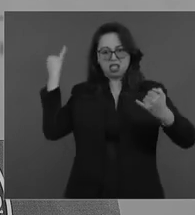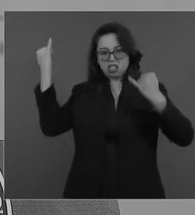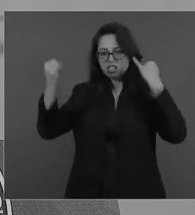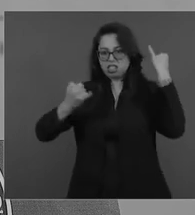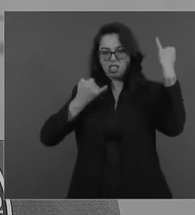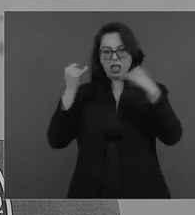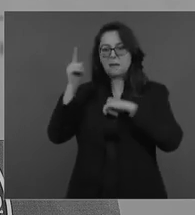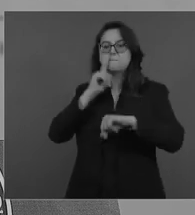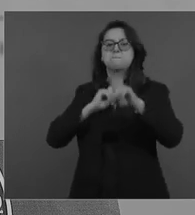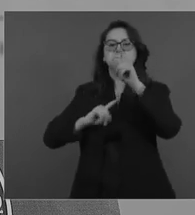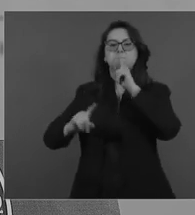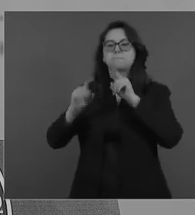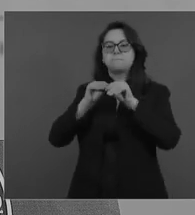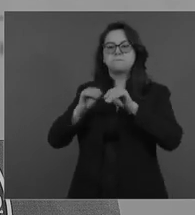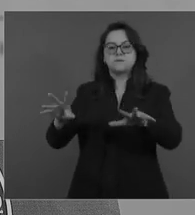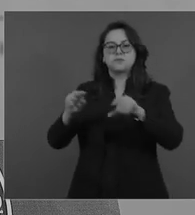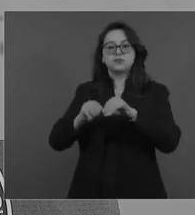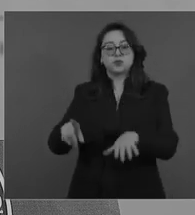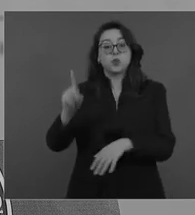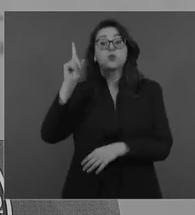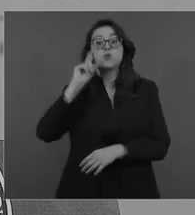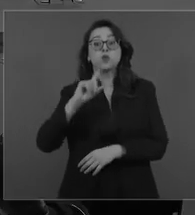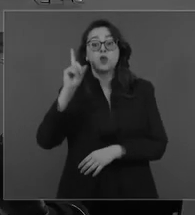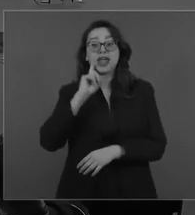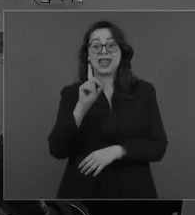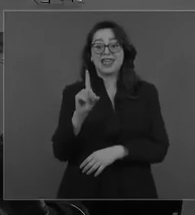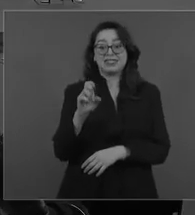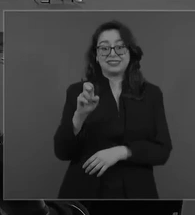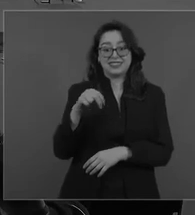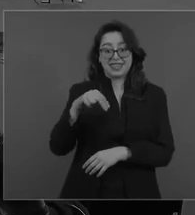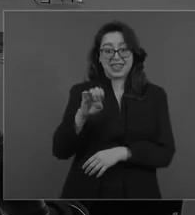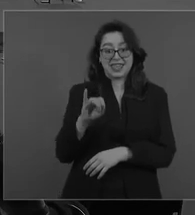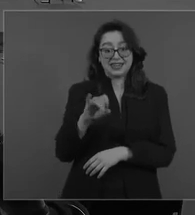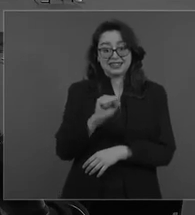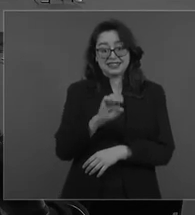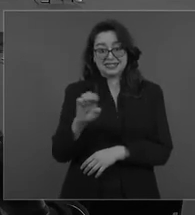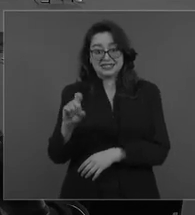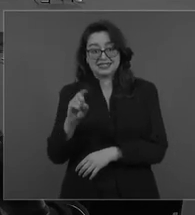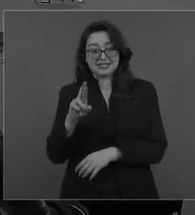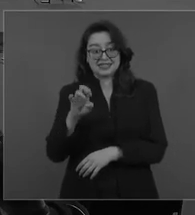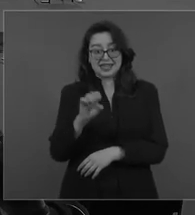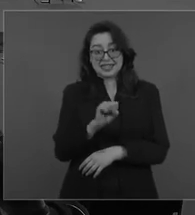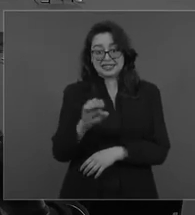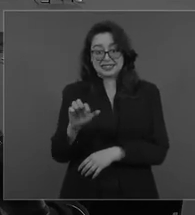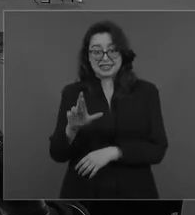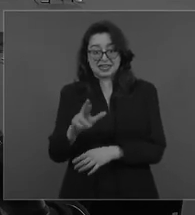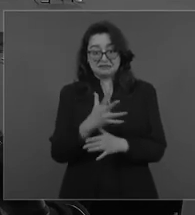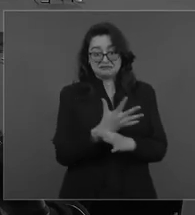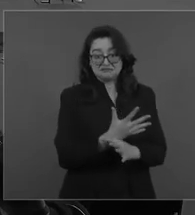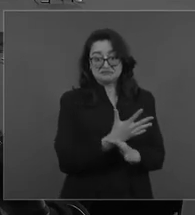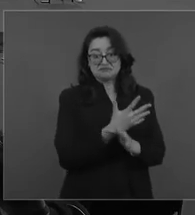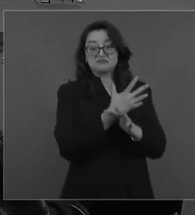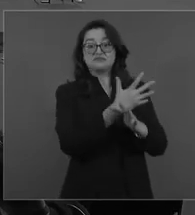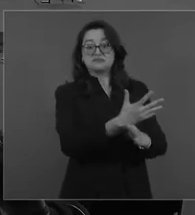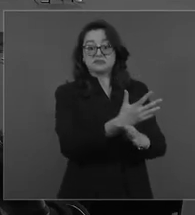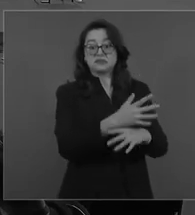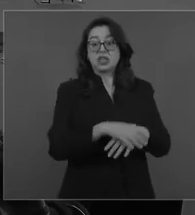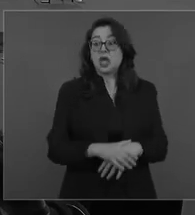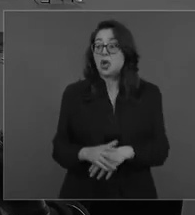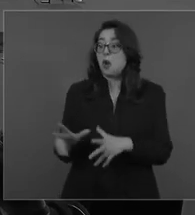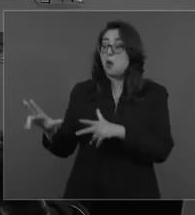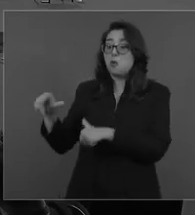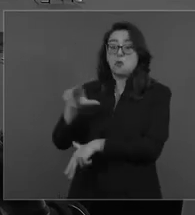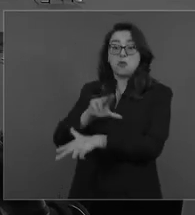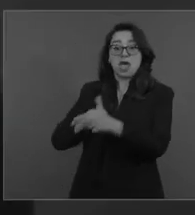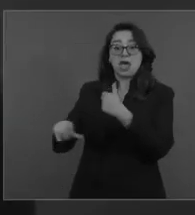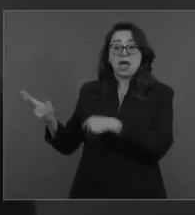mentira gratuita, fue la señora Denise Dresser, quien desde sus redes sociales acusó al presidente de la indiferencia ante el paso del